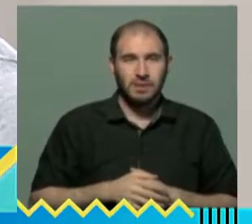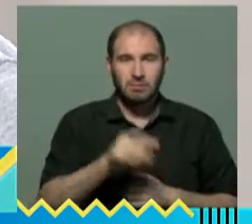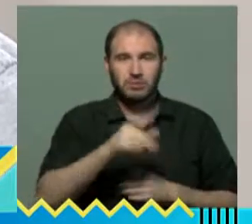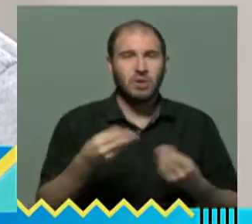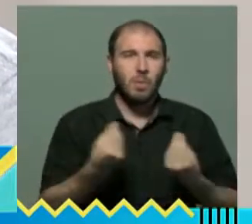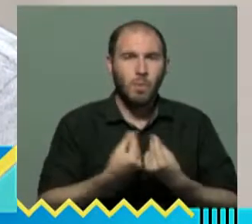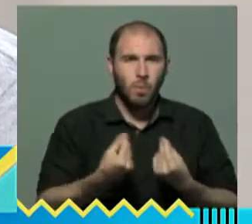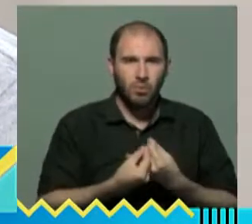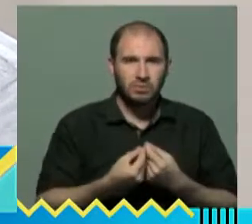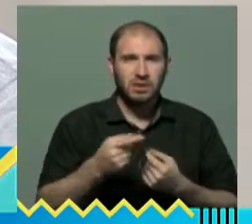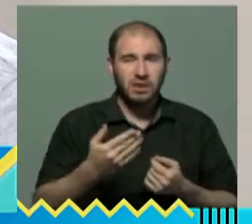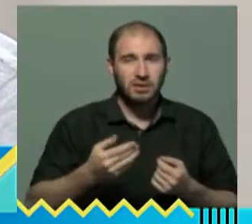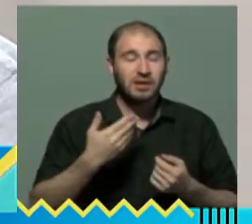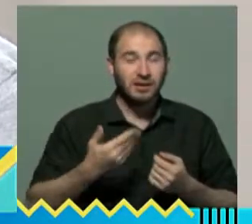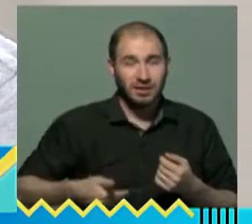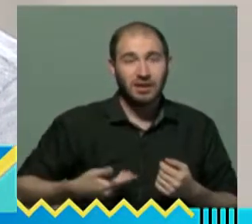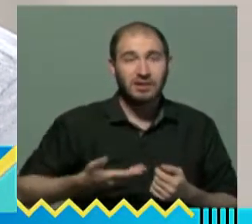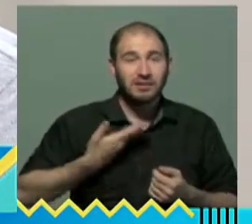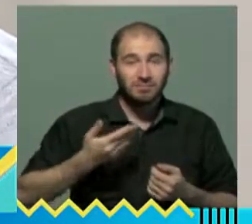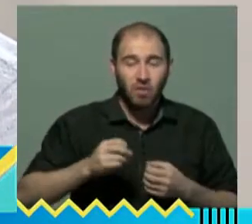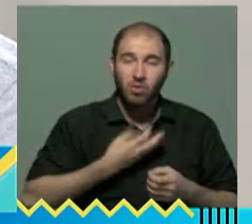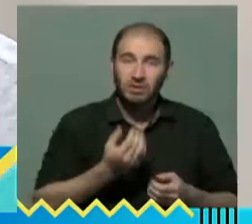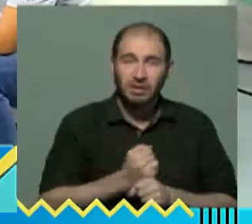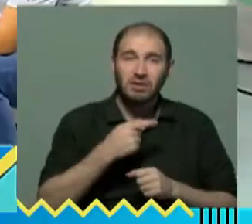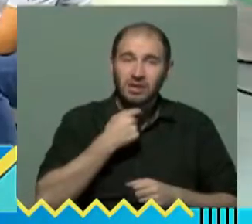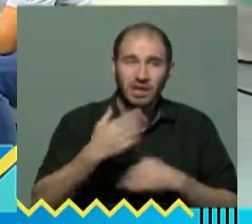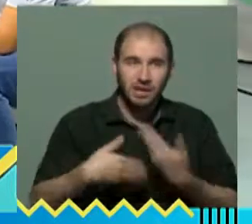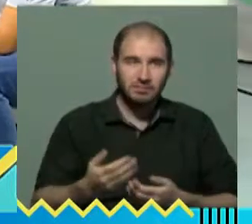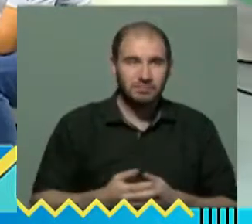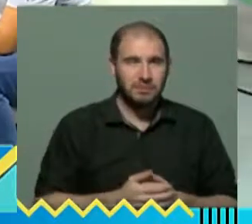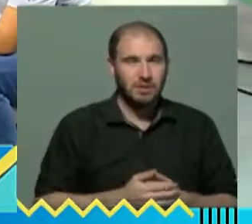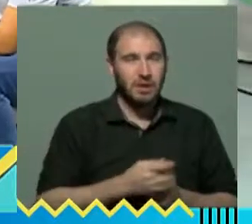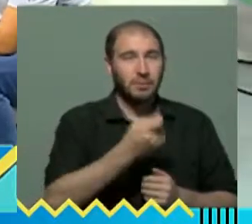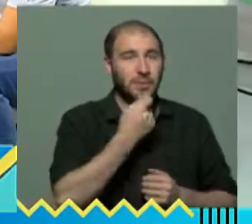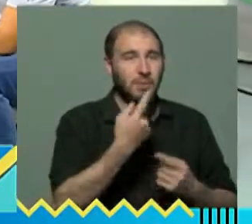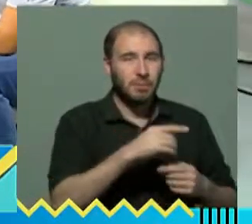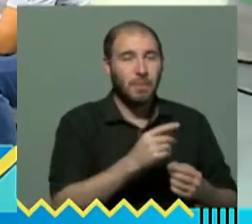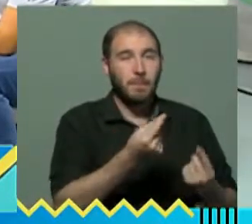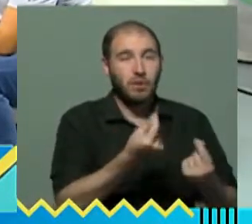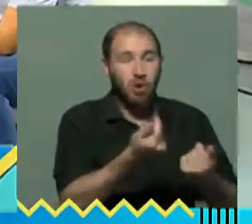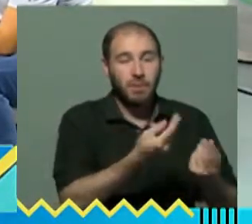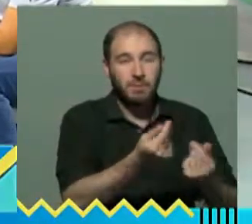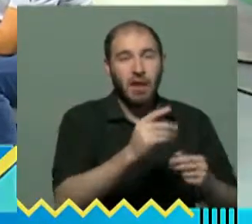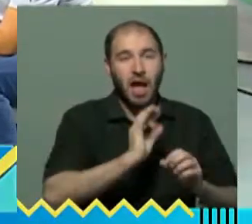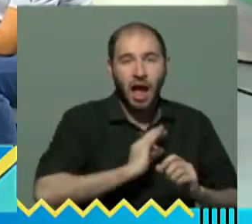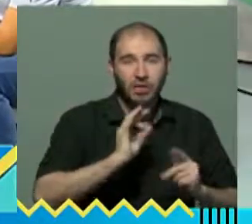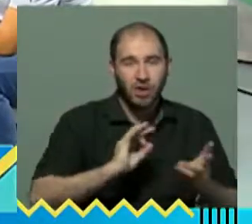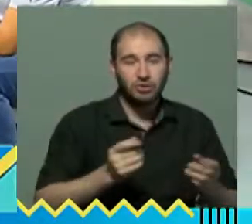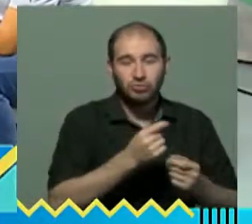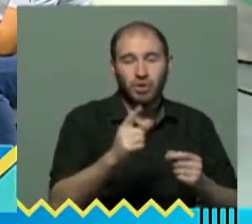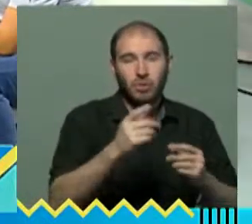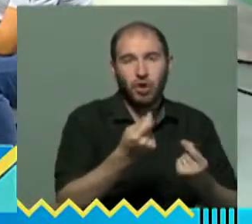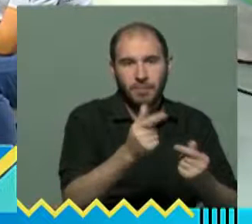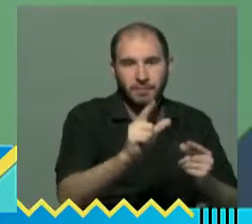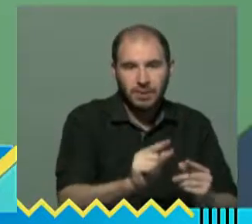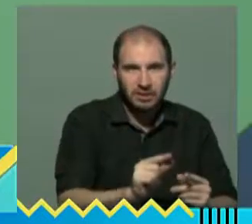personas que tienen ganas de seguir trabajando y lo pueden hacer. Pero básicamente, si uno pierde poder adquisitivo año a año con su salario